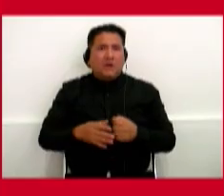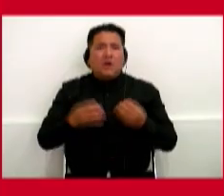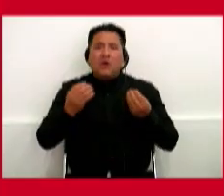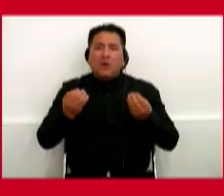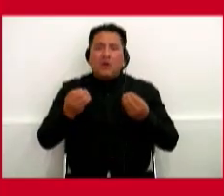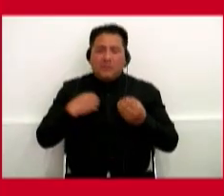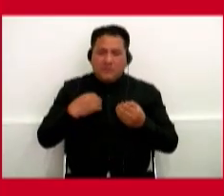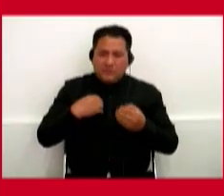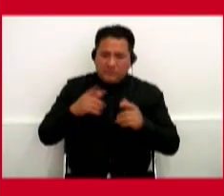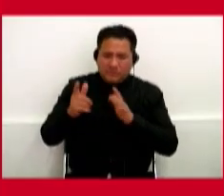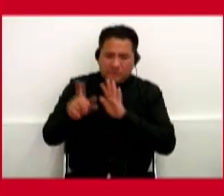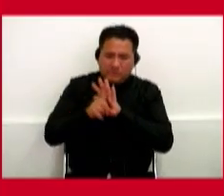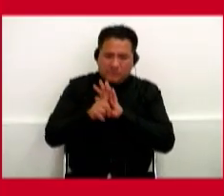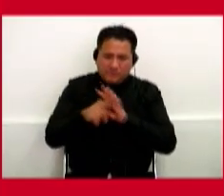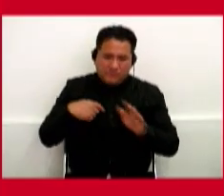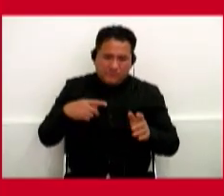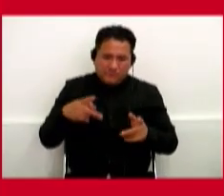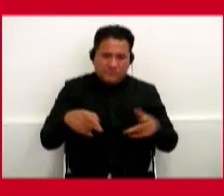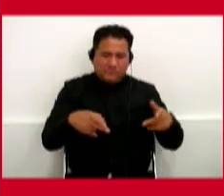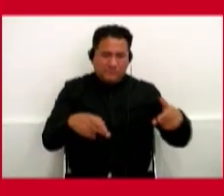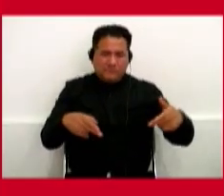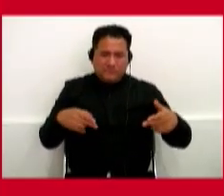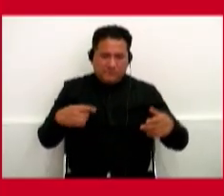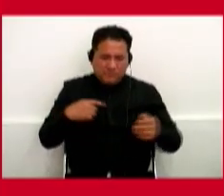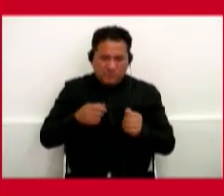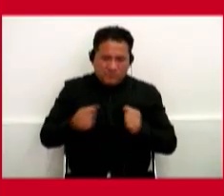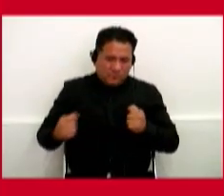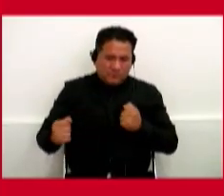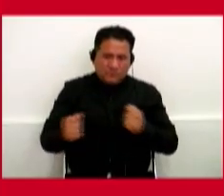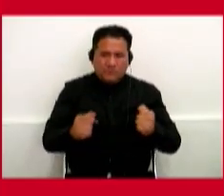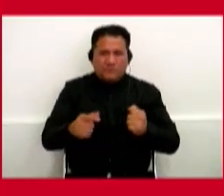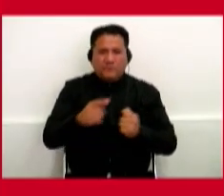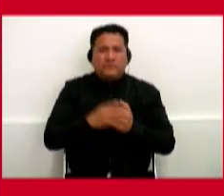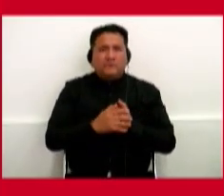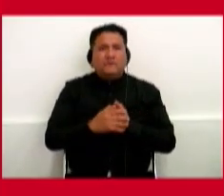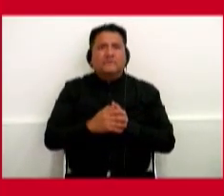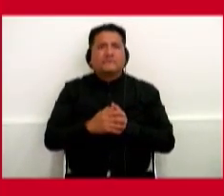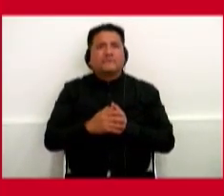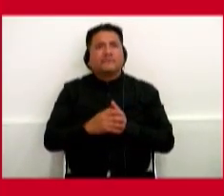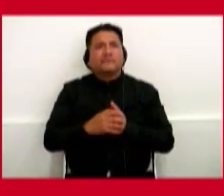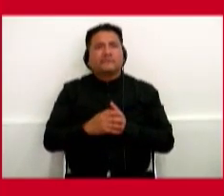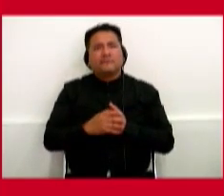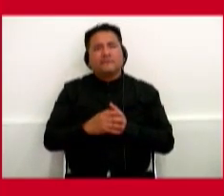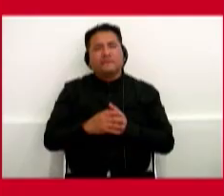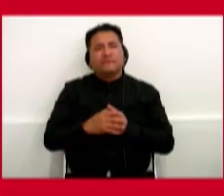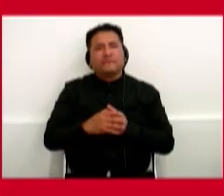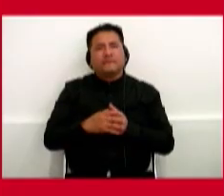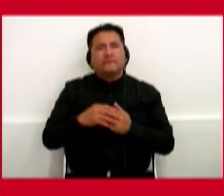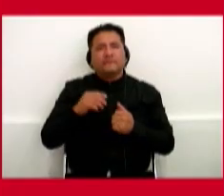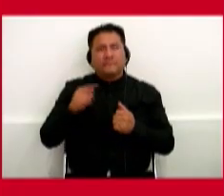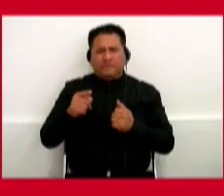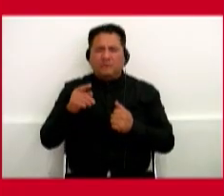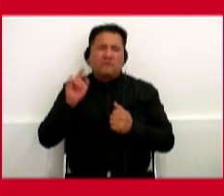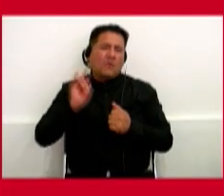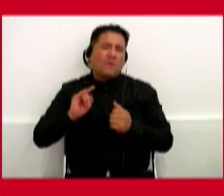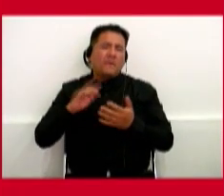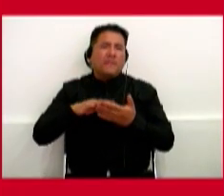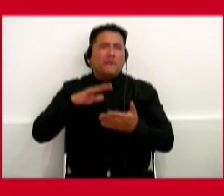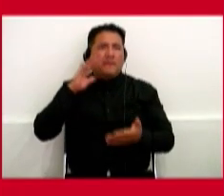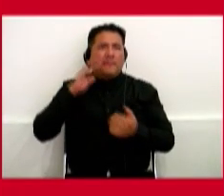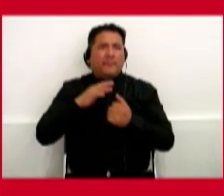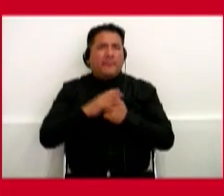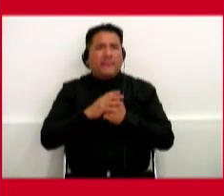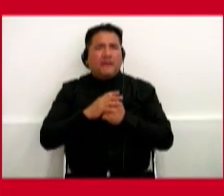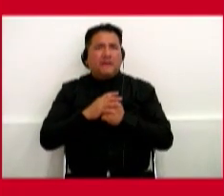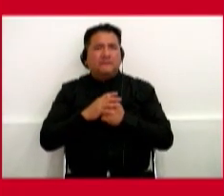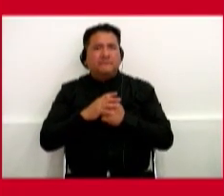corte en el plan de producción durante la vida de la mina. Y en general esto lo hemos utilizado bastante en los ejercicios de Whittle, pero también es una definición que